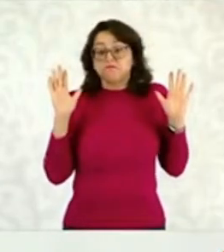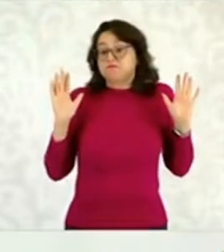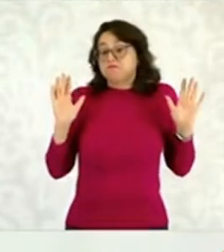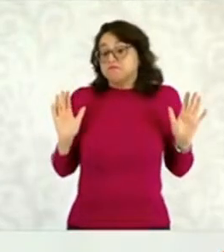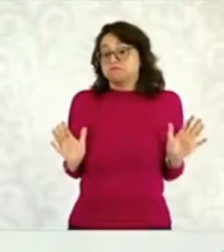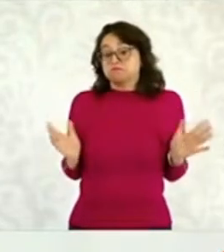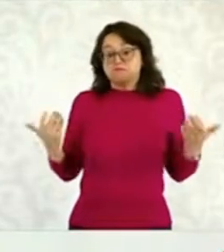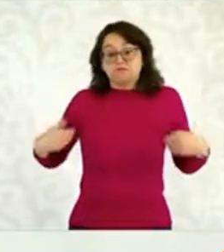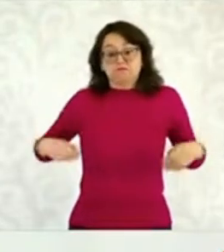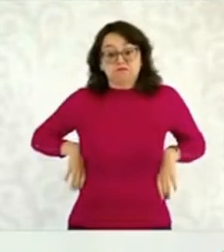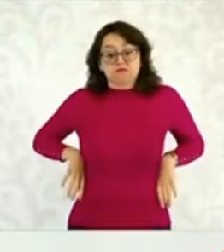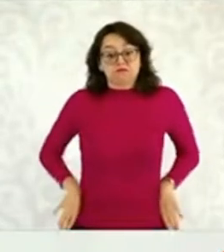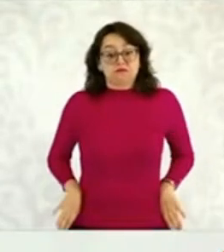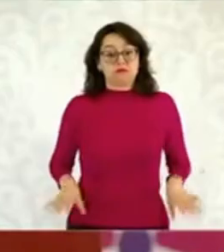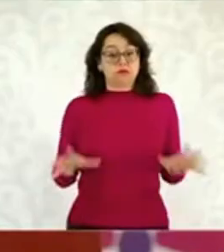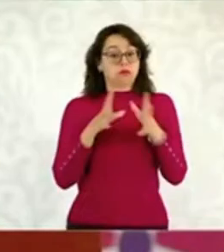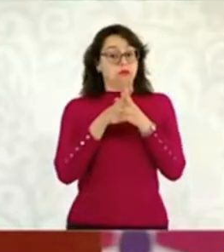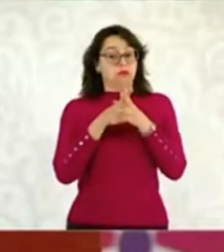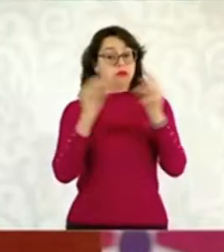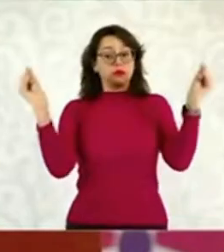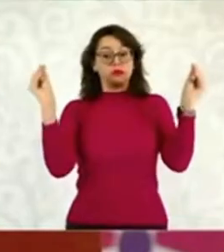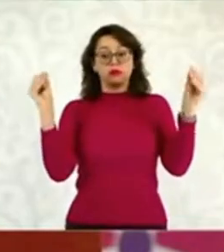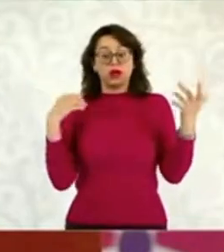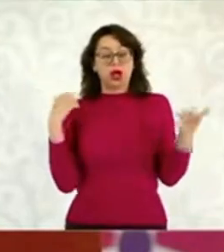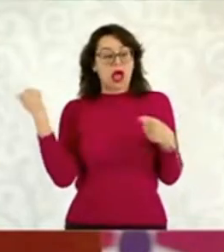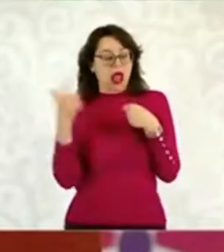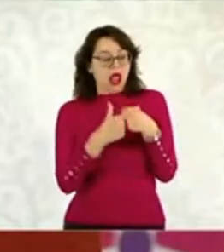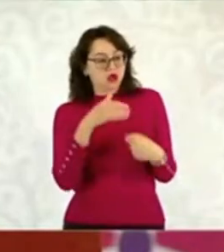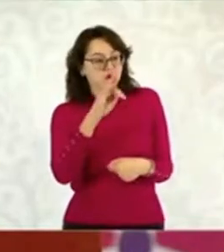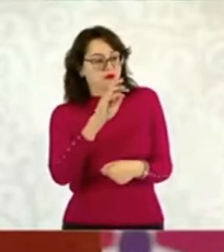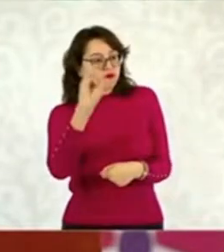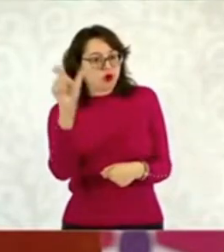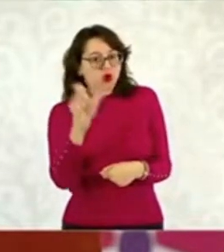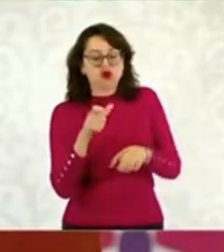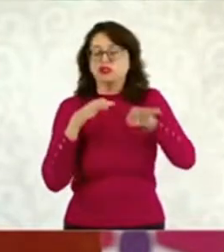qué, porque nadie recuerda una gran obra de Fox,